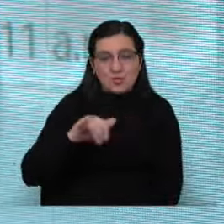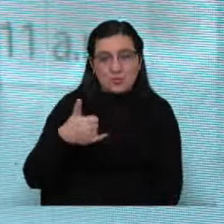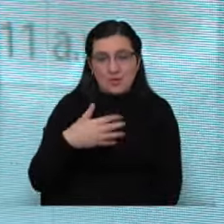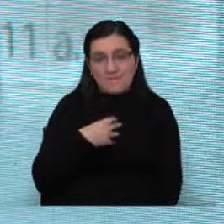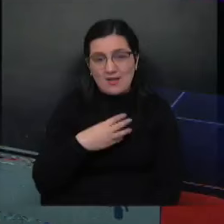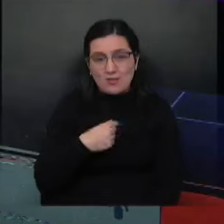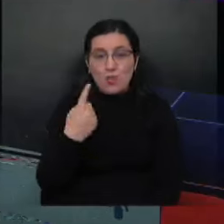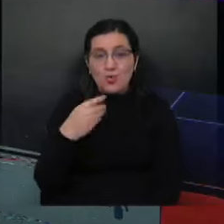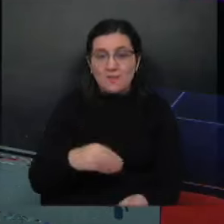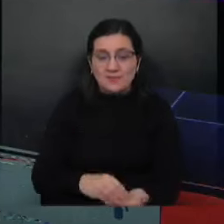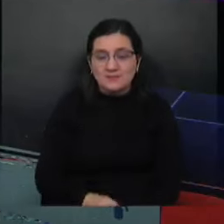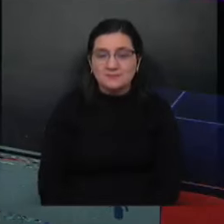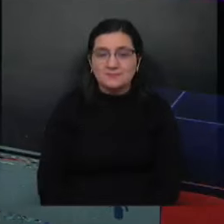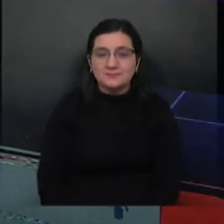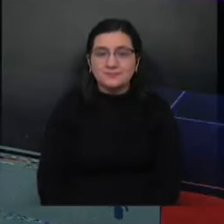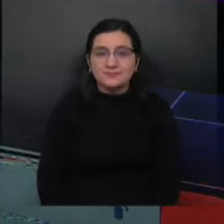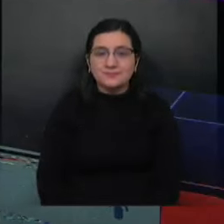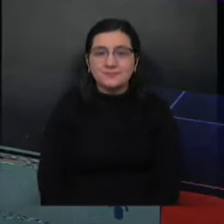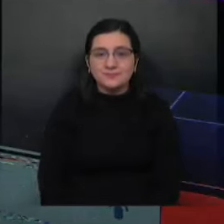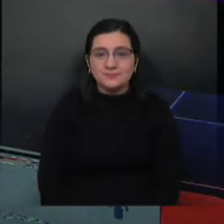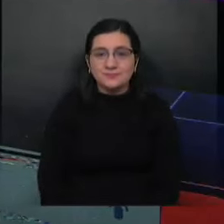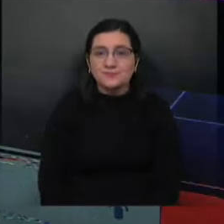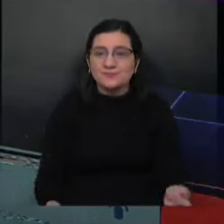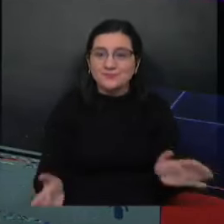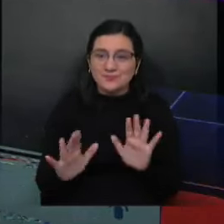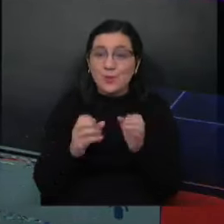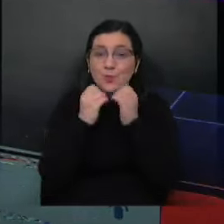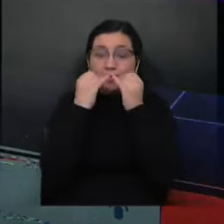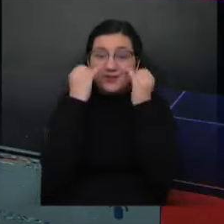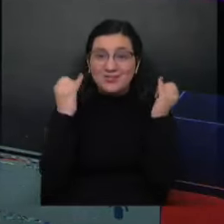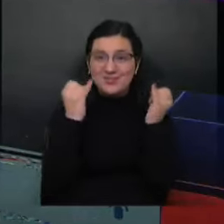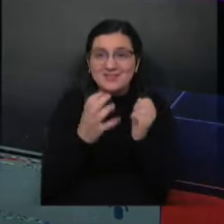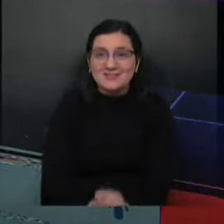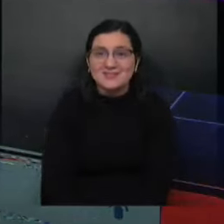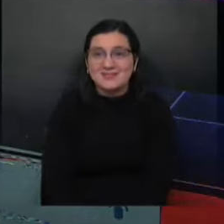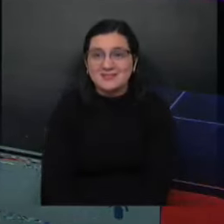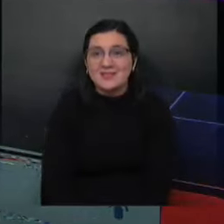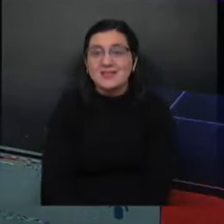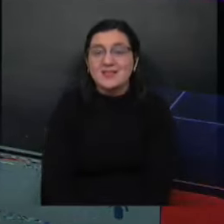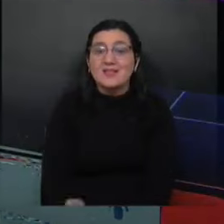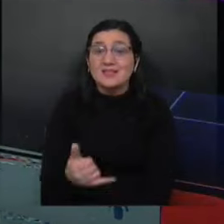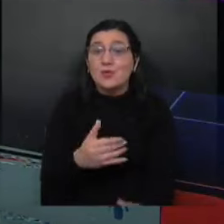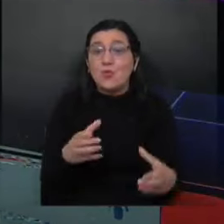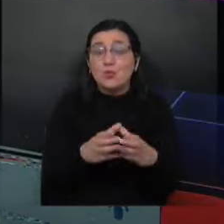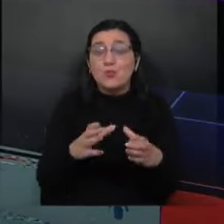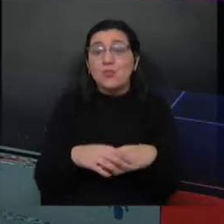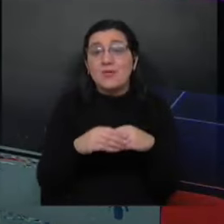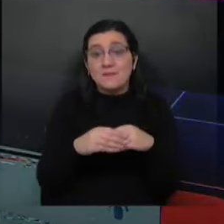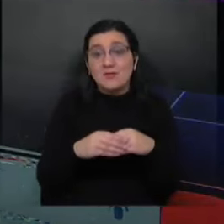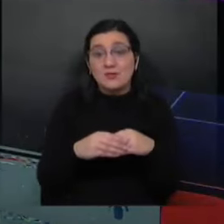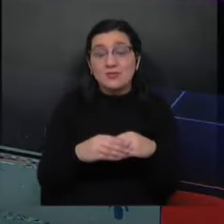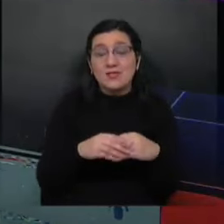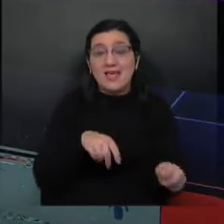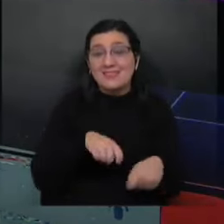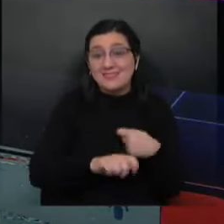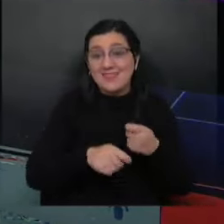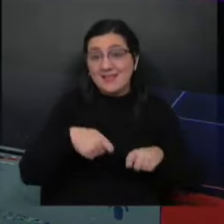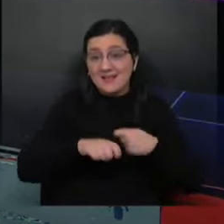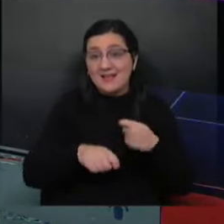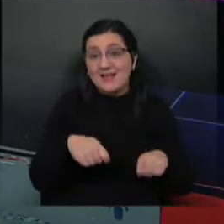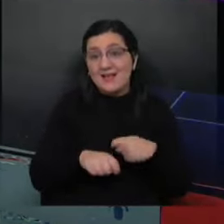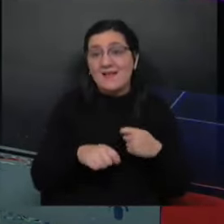mensaje más y lo llamamos a él muy bien Hola buenos días gentea una barra de amigos de la teoria